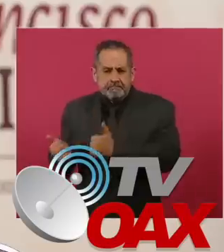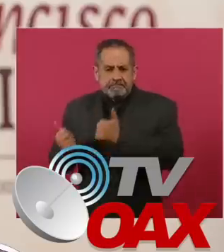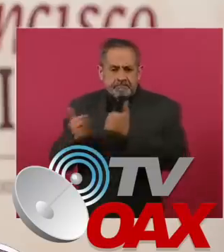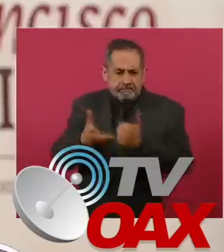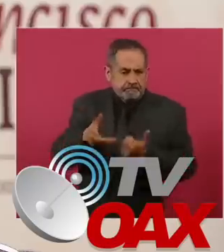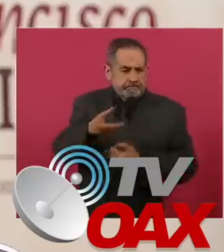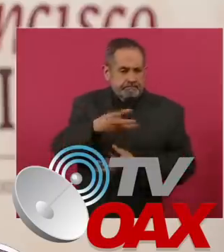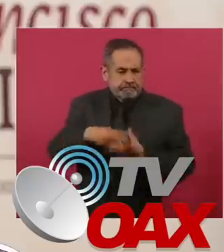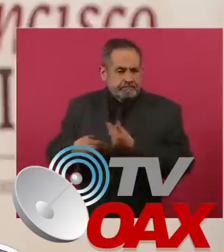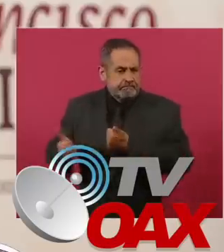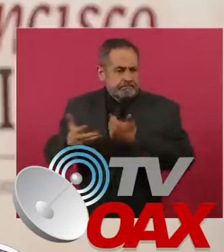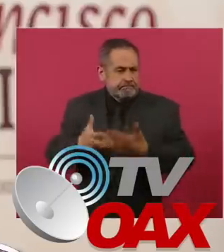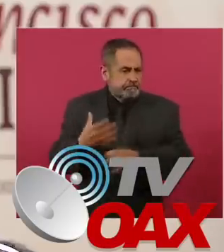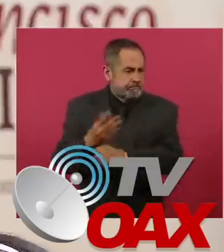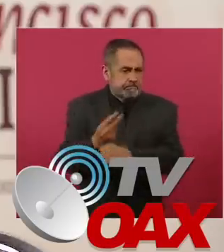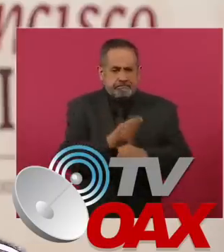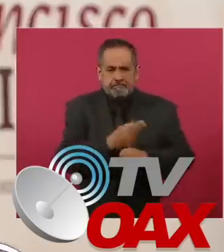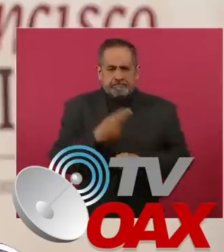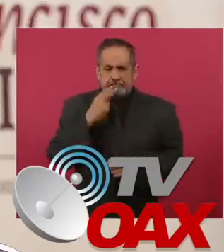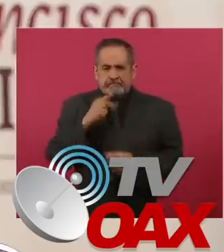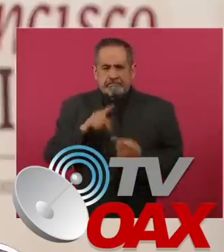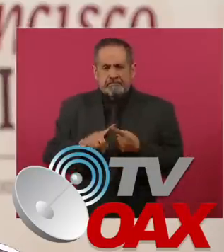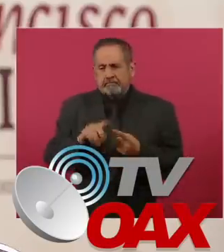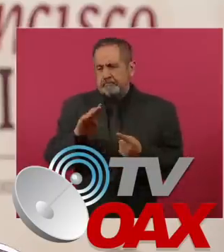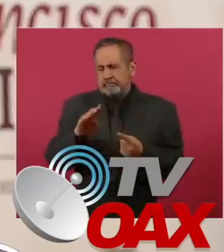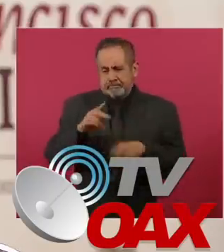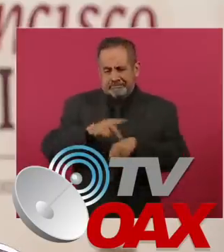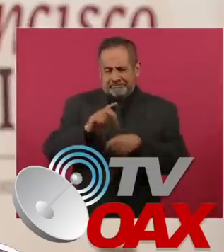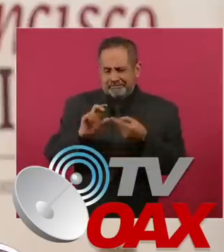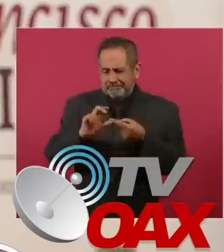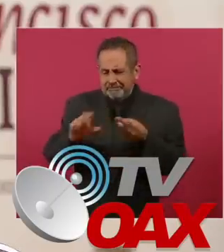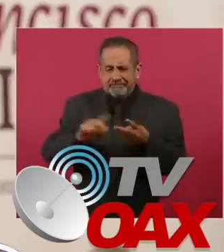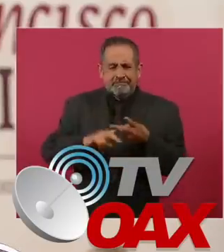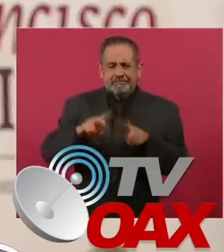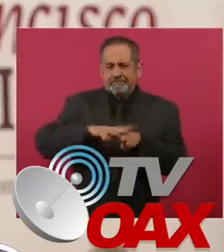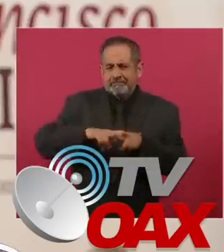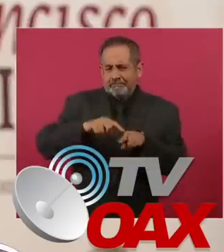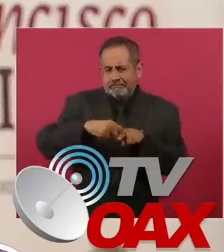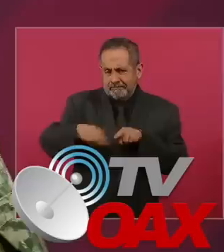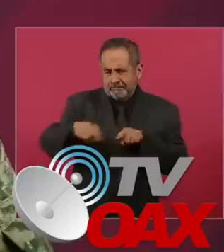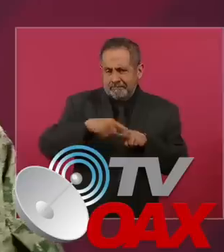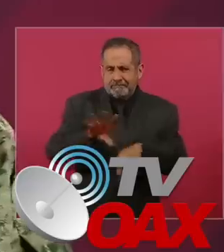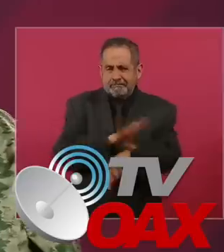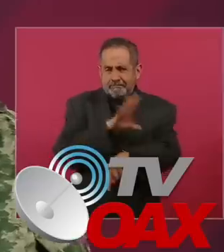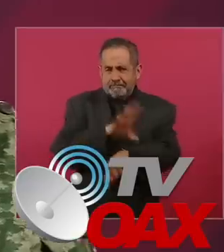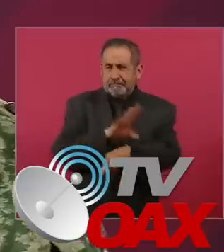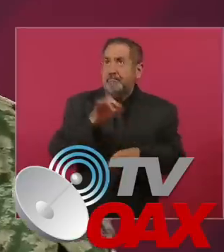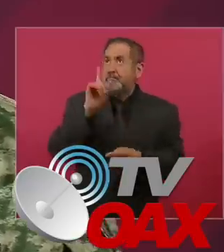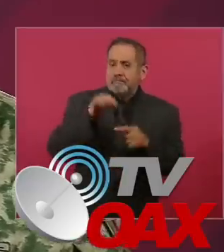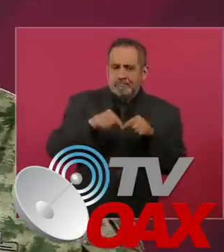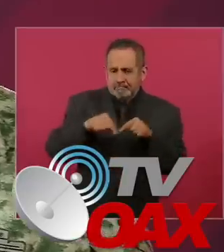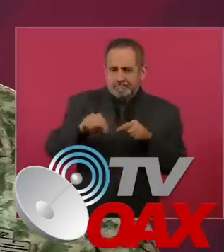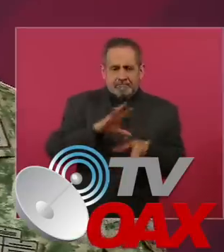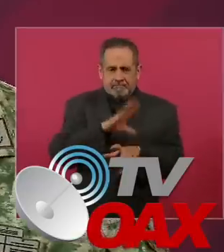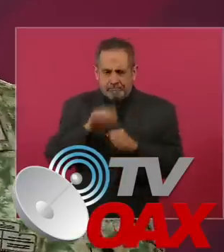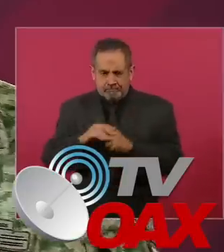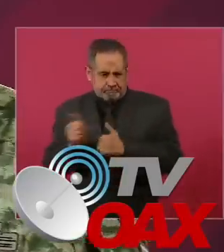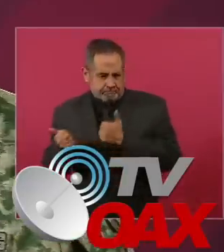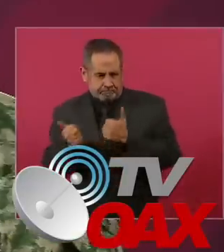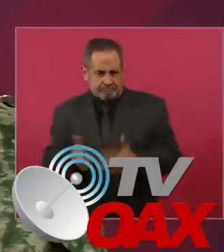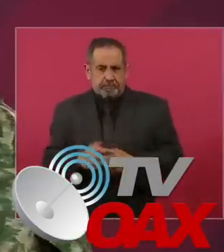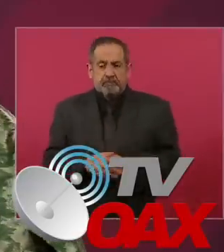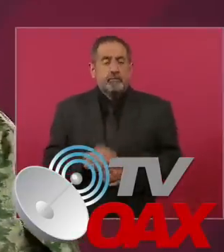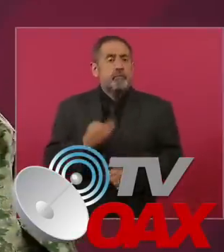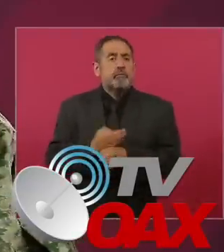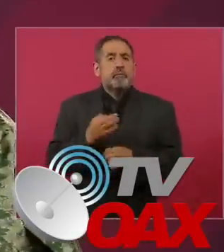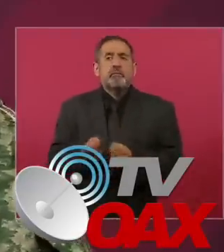estamos acopiando desde el balasto, los durmientes, los rieles, los cables de catenaria y hasta los aparatos de vía. Tenemos una fuerza de trabajo tan